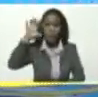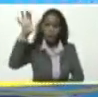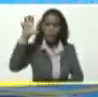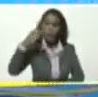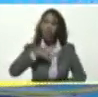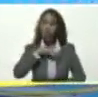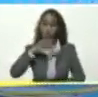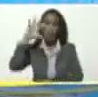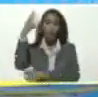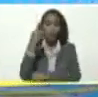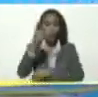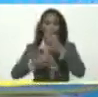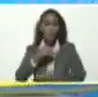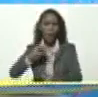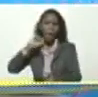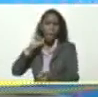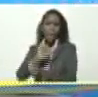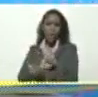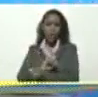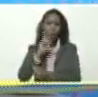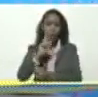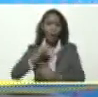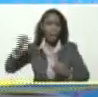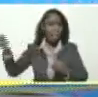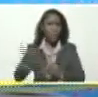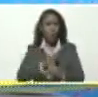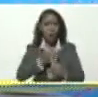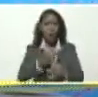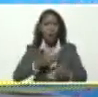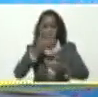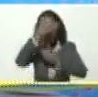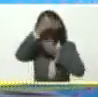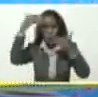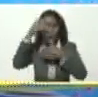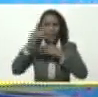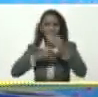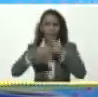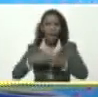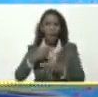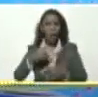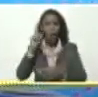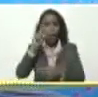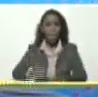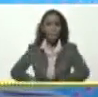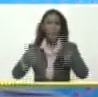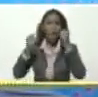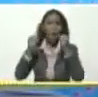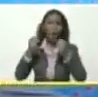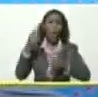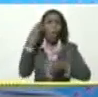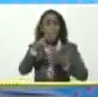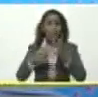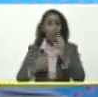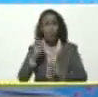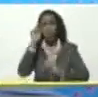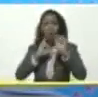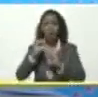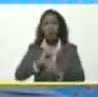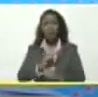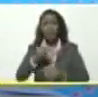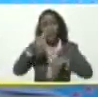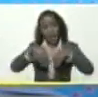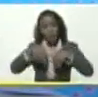hemos logrado neutralizar un ataque terrorista que hubiera destruido buena parte de las máquinas